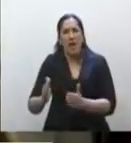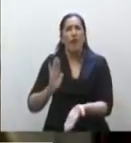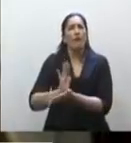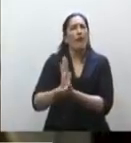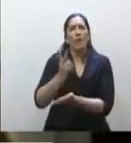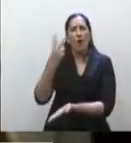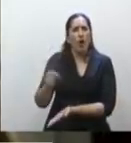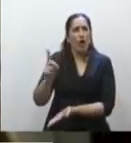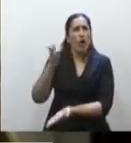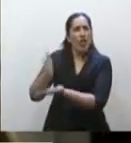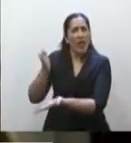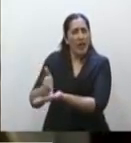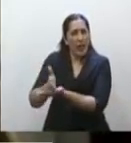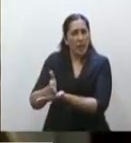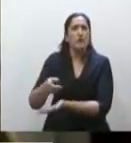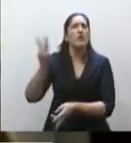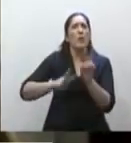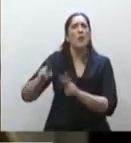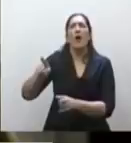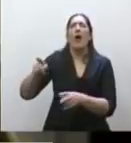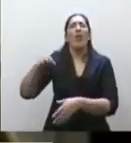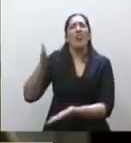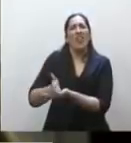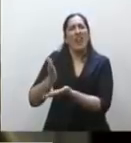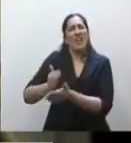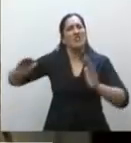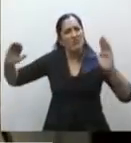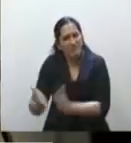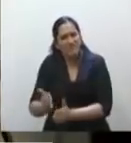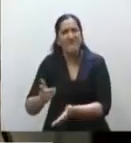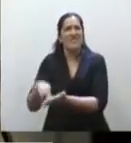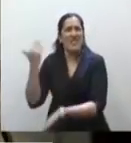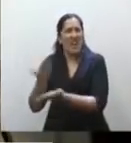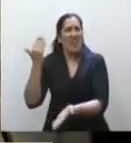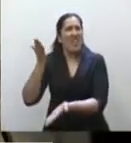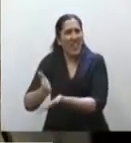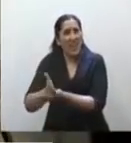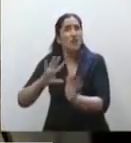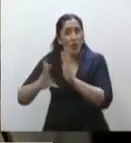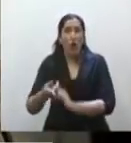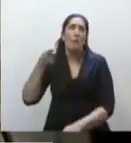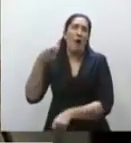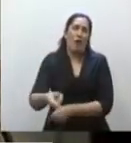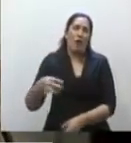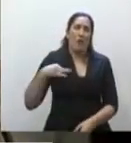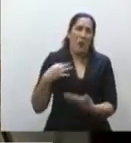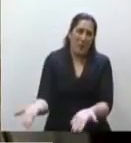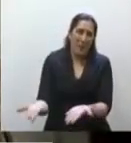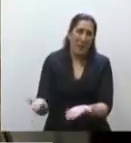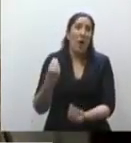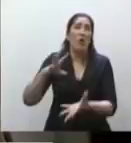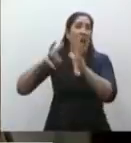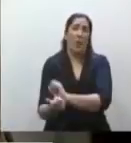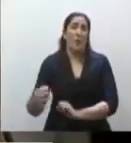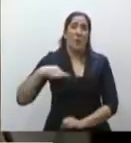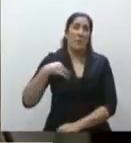derechos, de precarización de derechos. Precarizar derechos es votar contra la vida, porque le arruinamos la